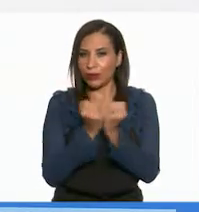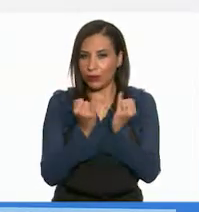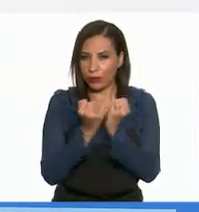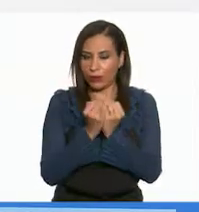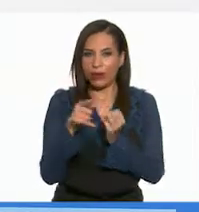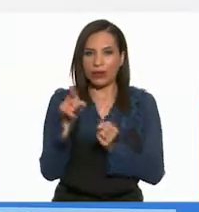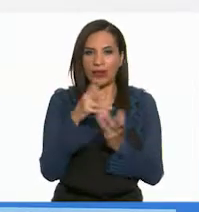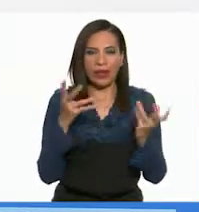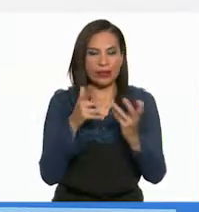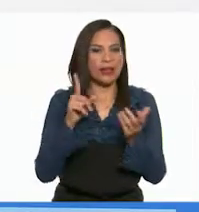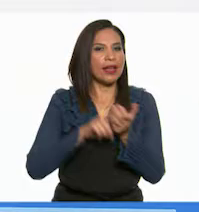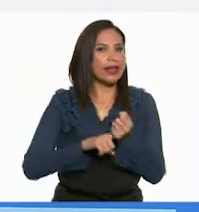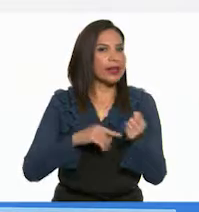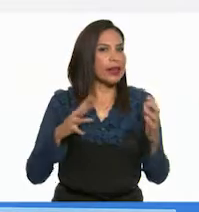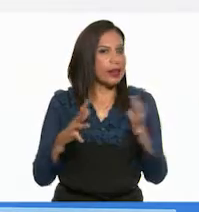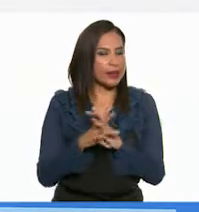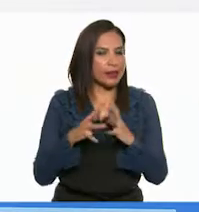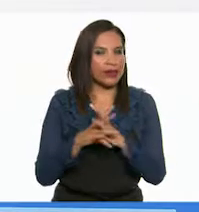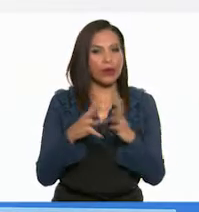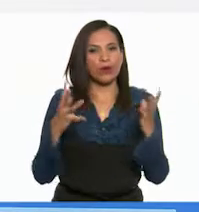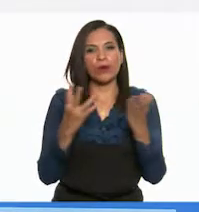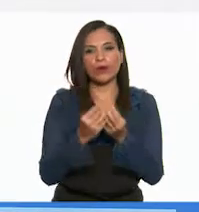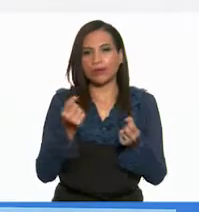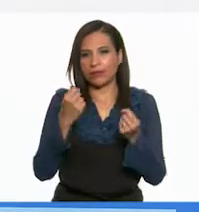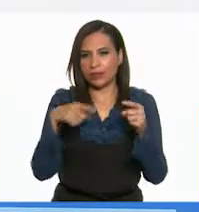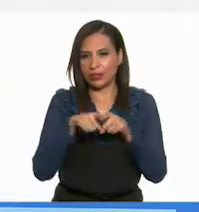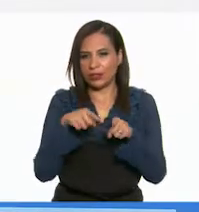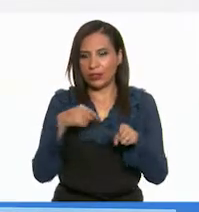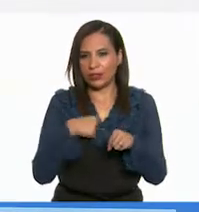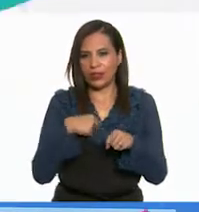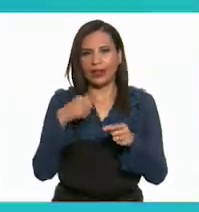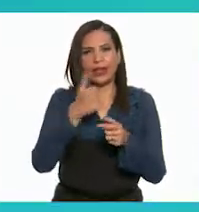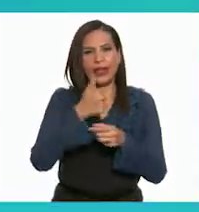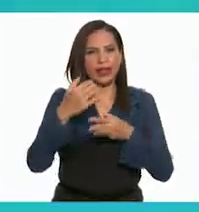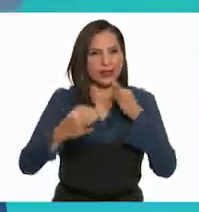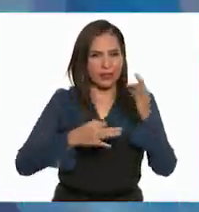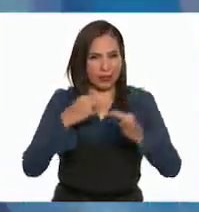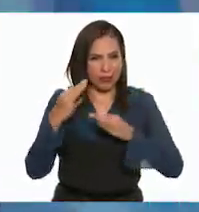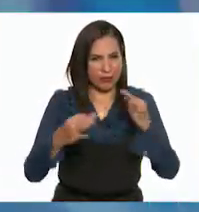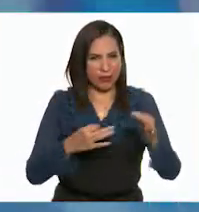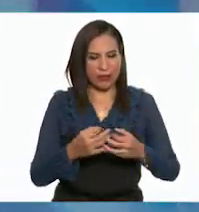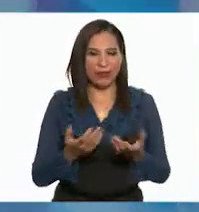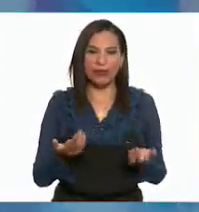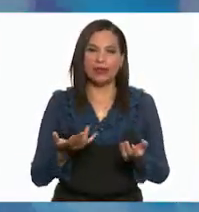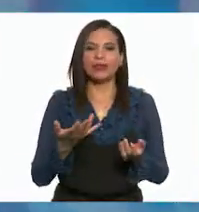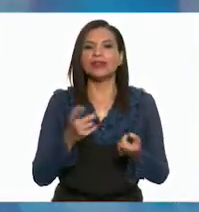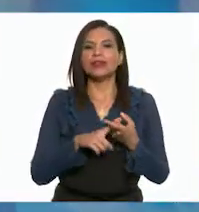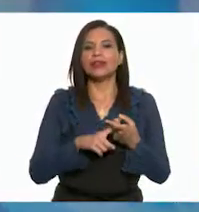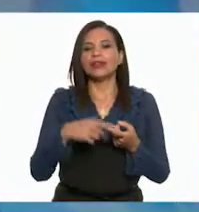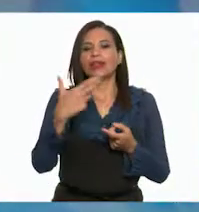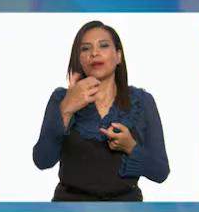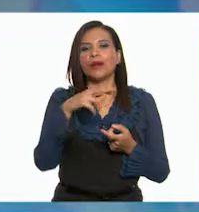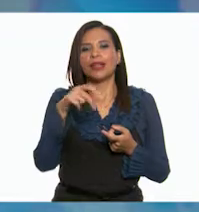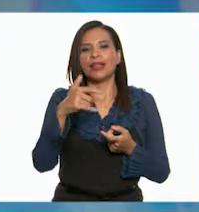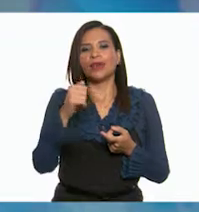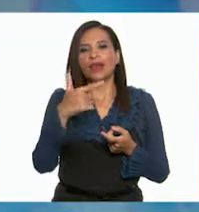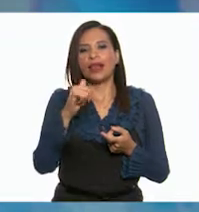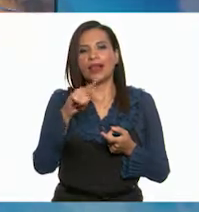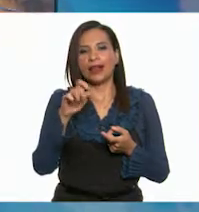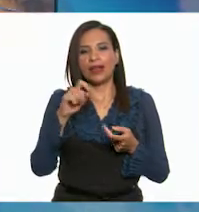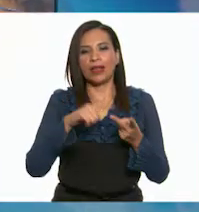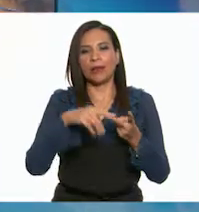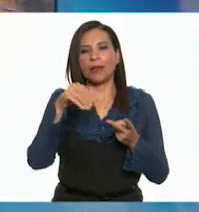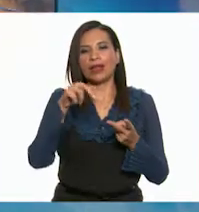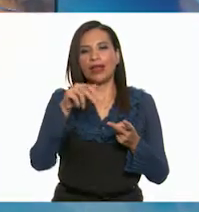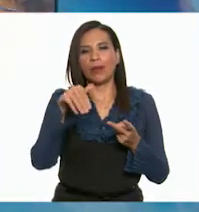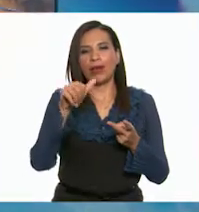se formaron en la guerra junto conmigo en cada campaña, como Hermenegildo Galeana,